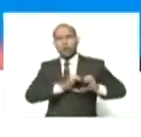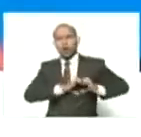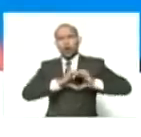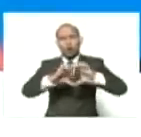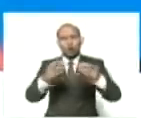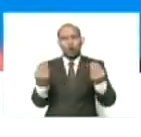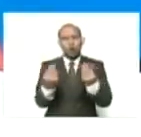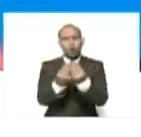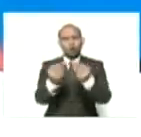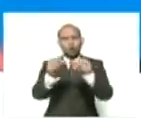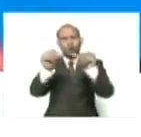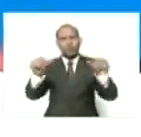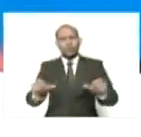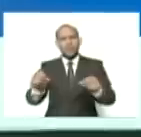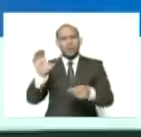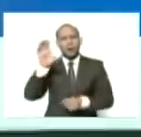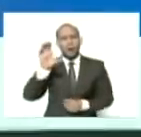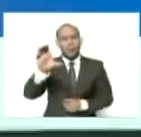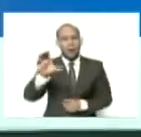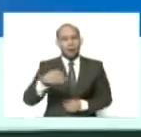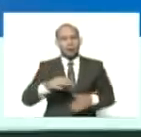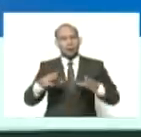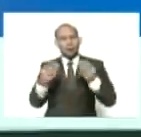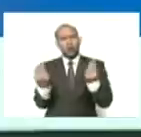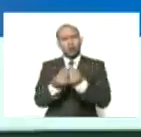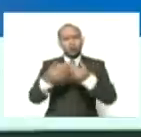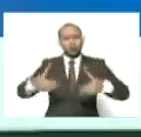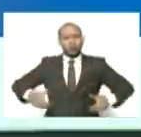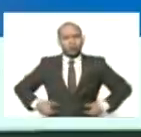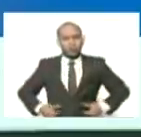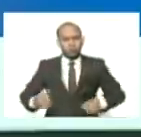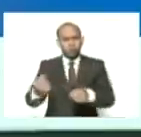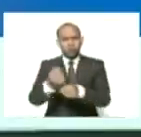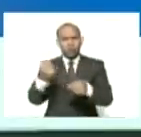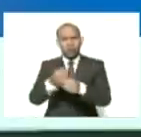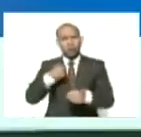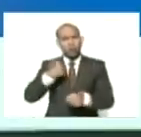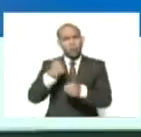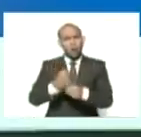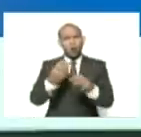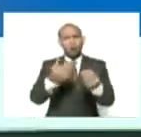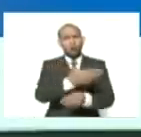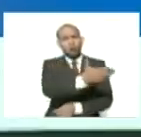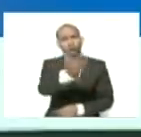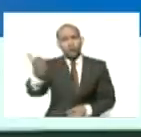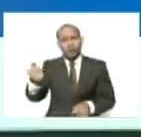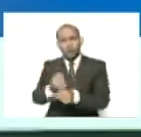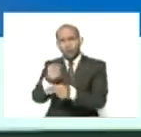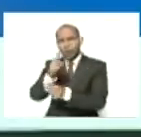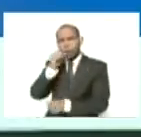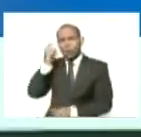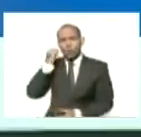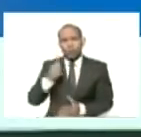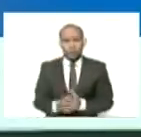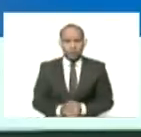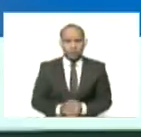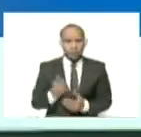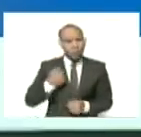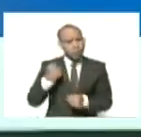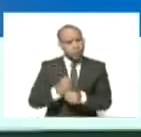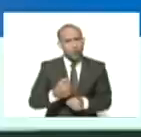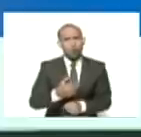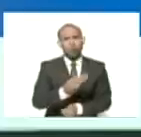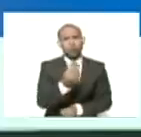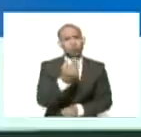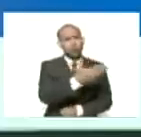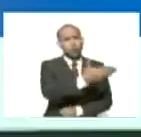patria y con el esfuerzo de nuestra clase obrera. Espero mucho de ustedes, trabajadores y trabajadoras, espero mucho de